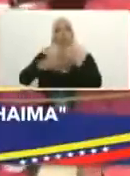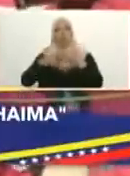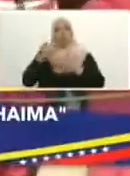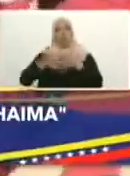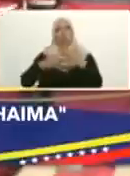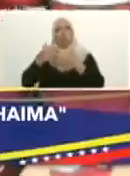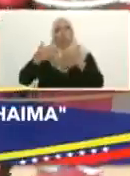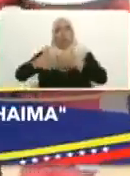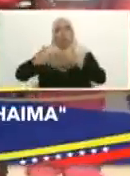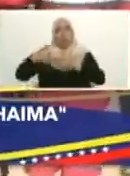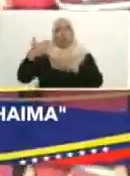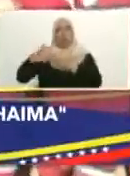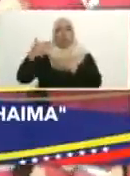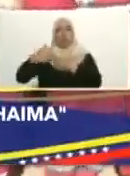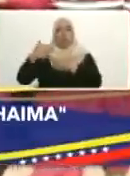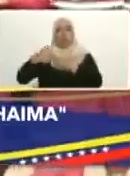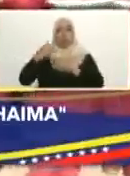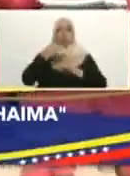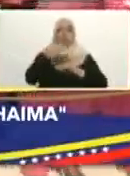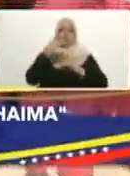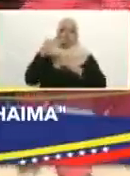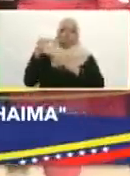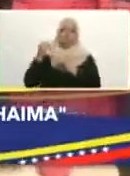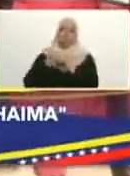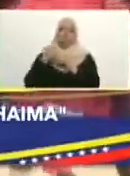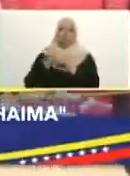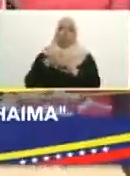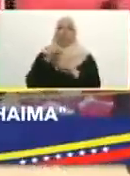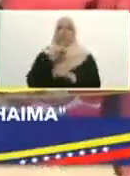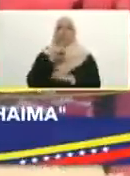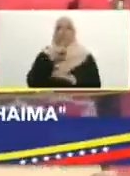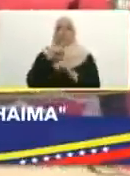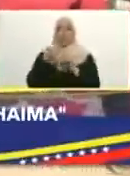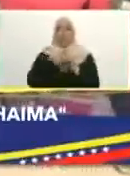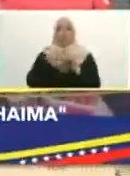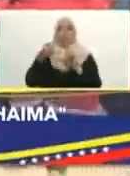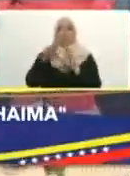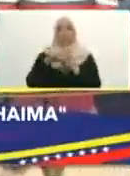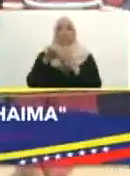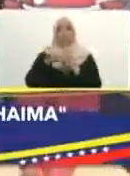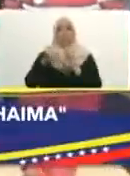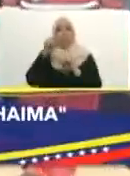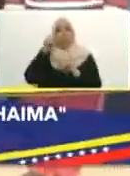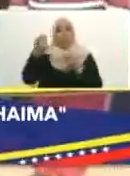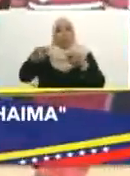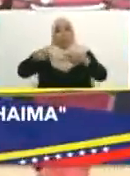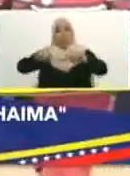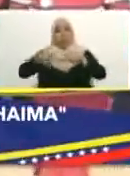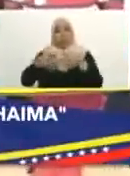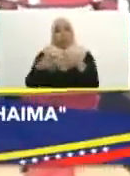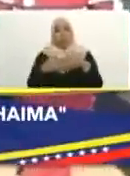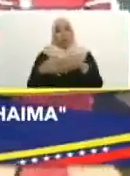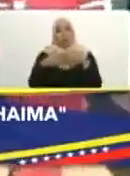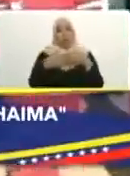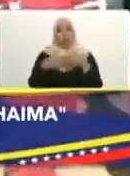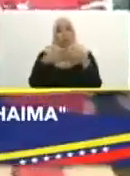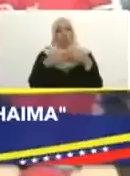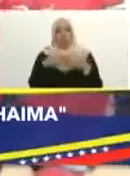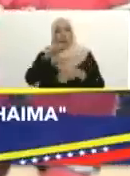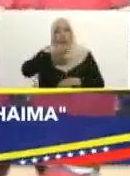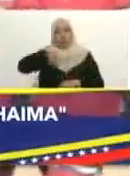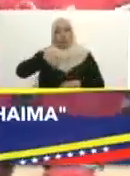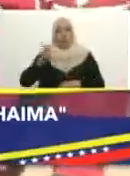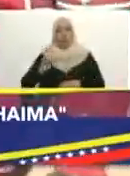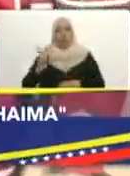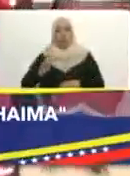paso nuestra industria petrolera tan golpeada de manera criminal por el bloqueo de los Estados Unidos de Norteamérica? Mi saludo,